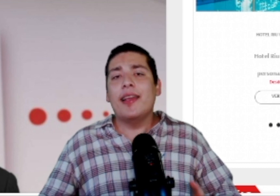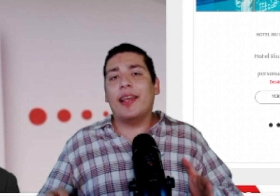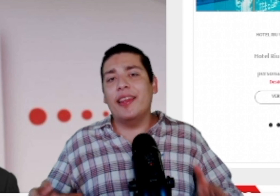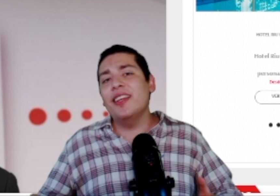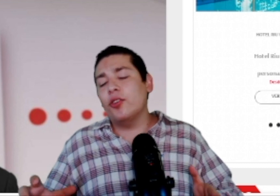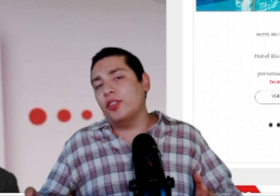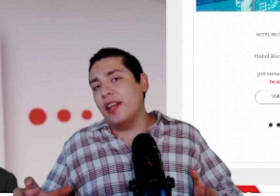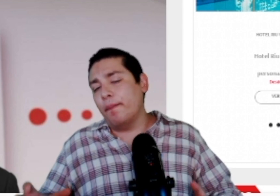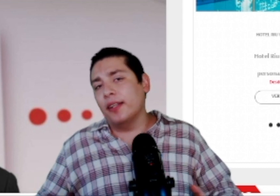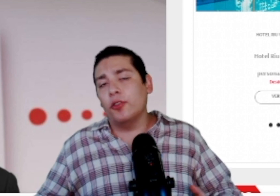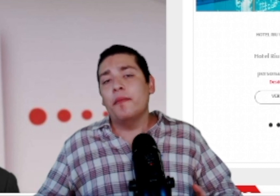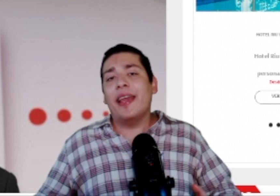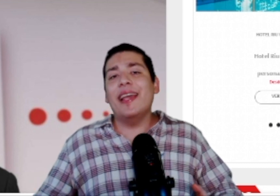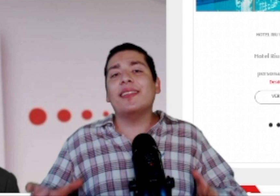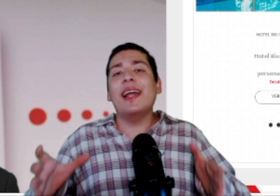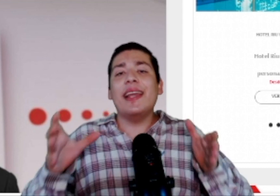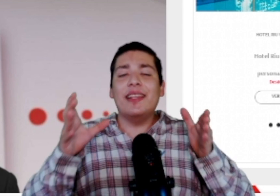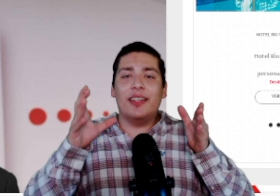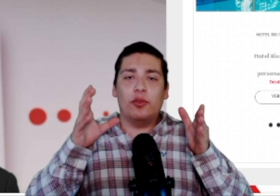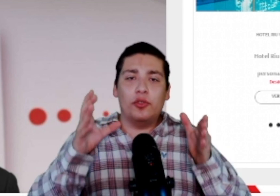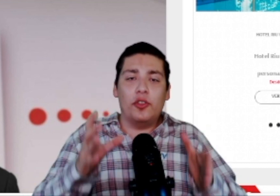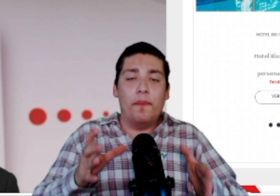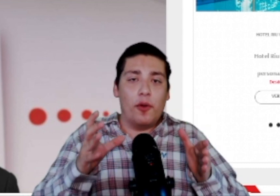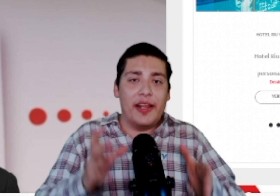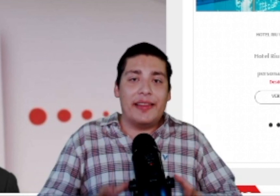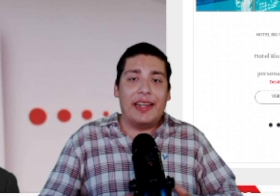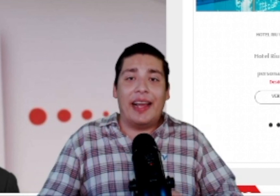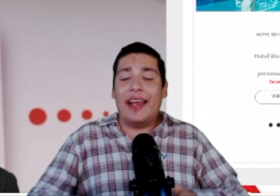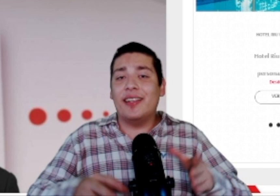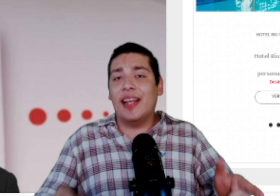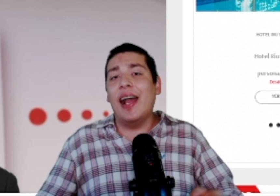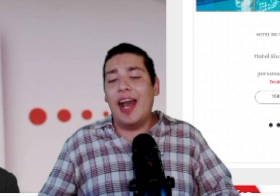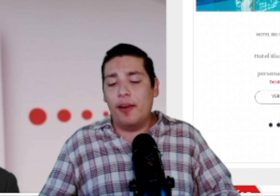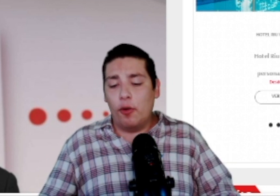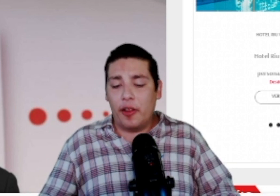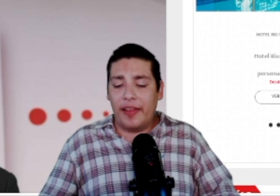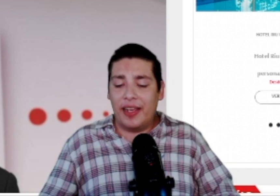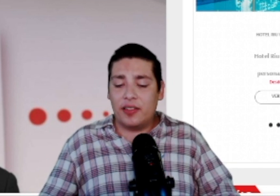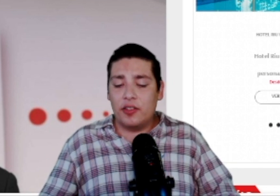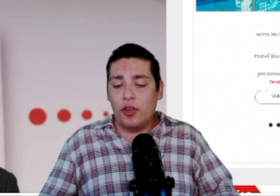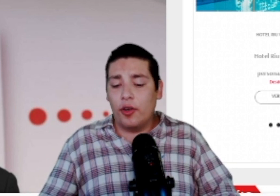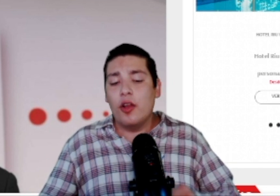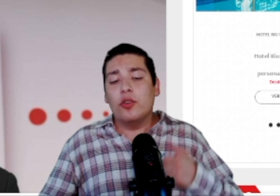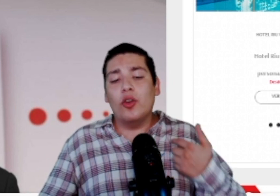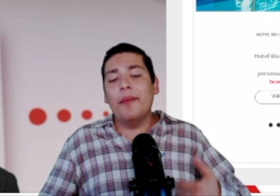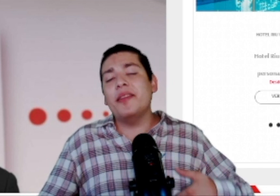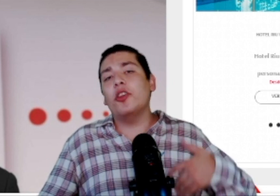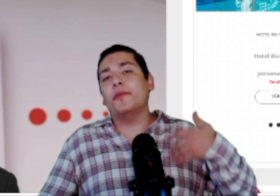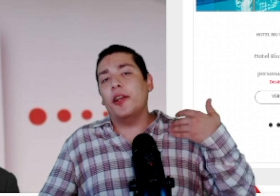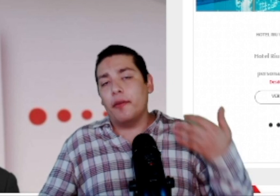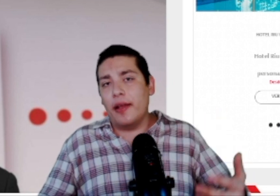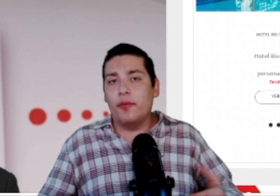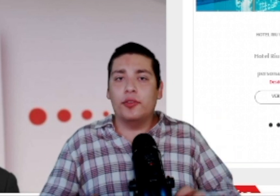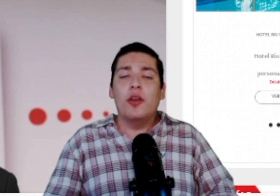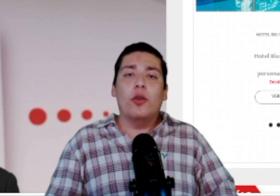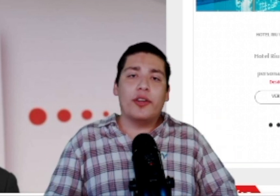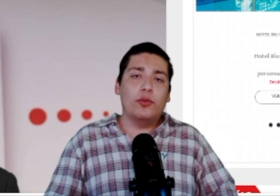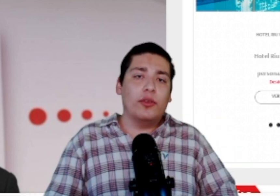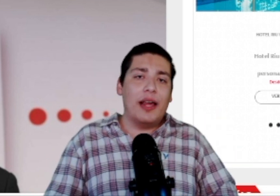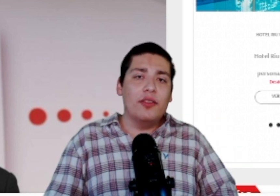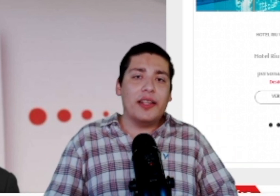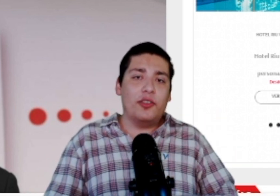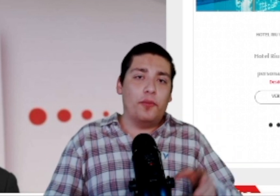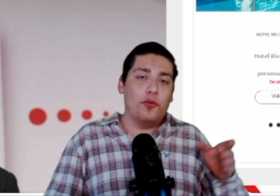Institucional, que dicho sea de paso, esta institución política está al borde de la extinción. Solamente observemos